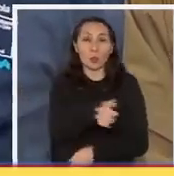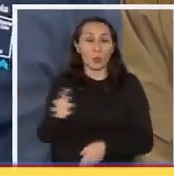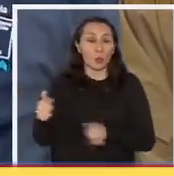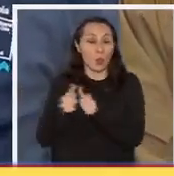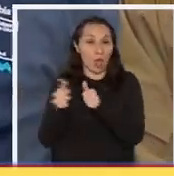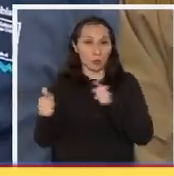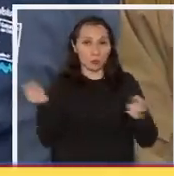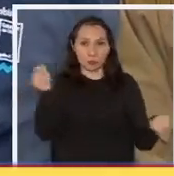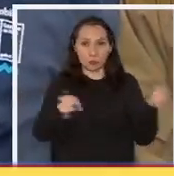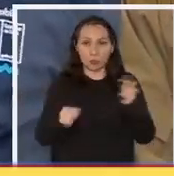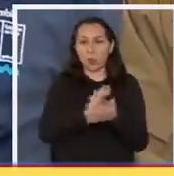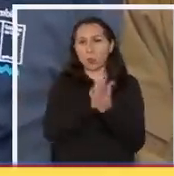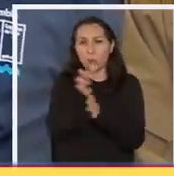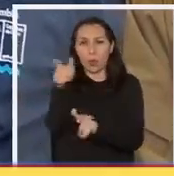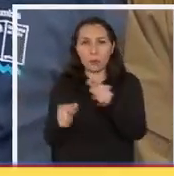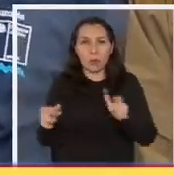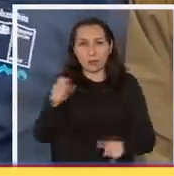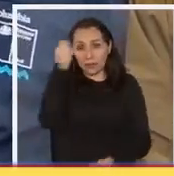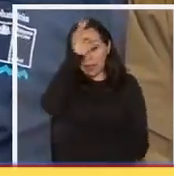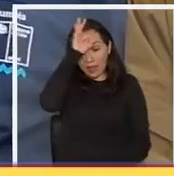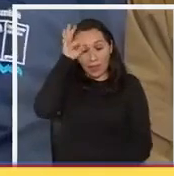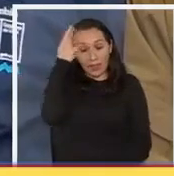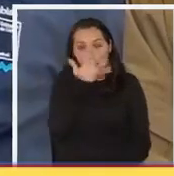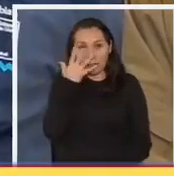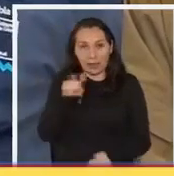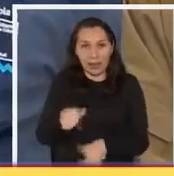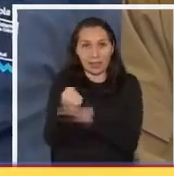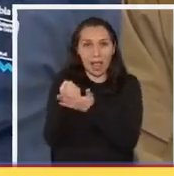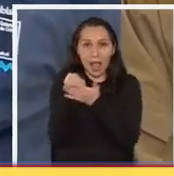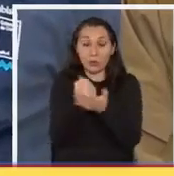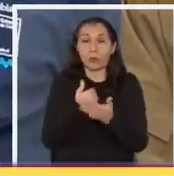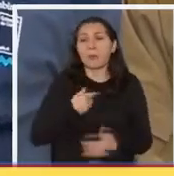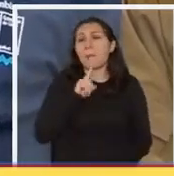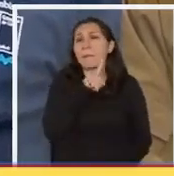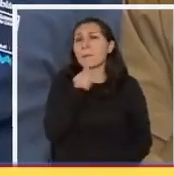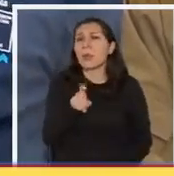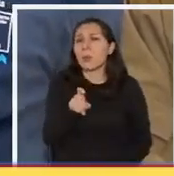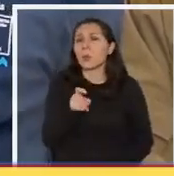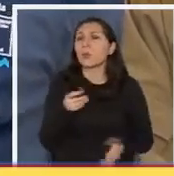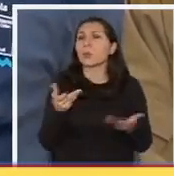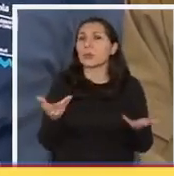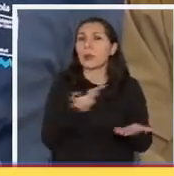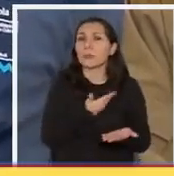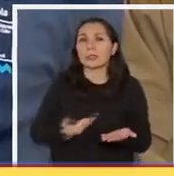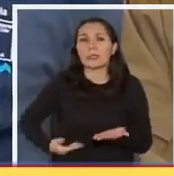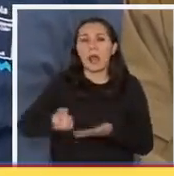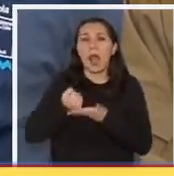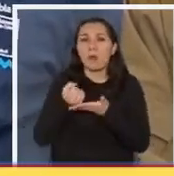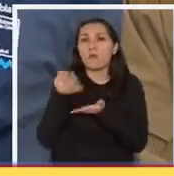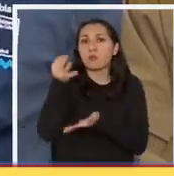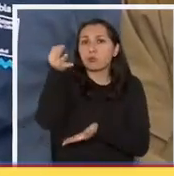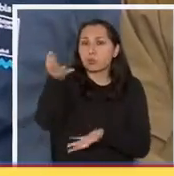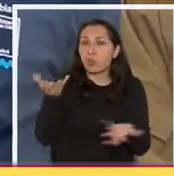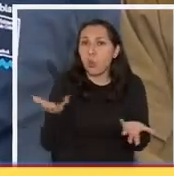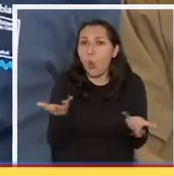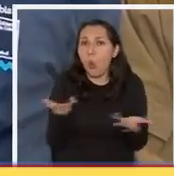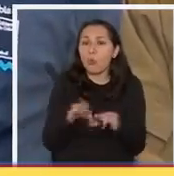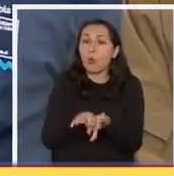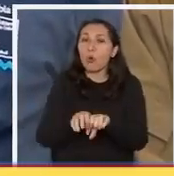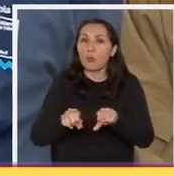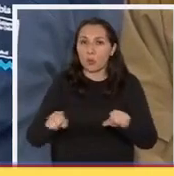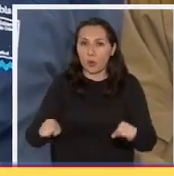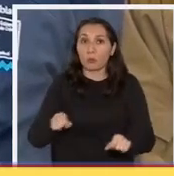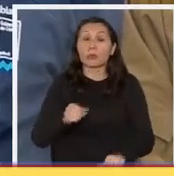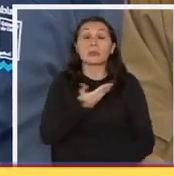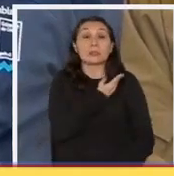las autoridades presentes, a todas las personas de Licantén también que están aquí ayudando. Mi pregunta va enfocada, presidente, a las ayudas futuras. ¿Cómo se compromete